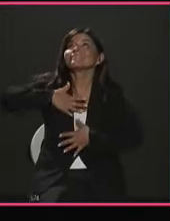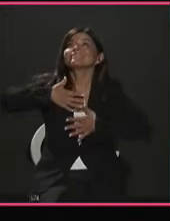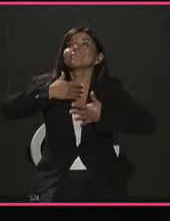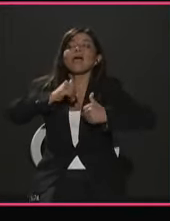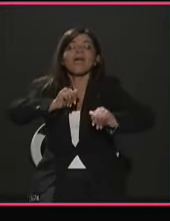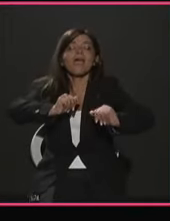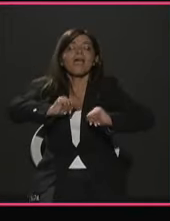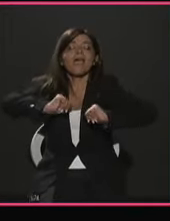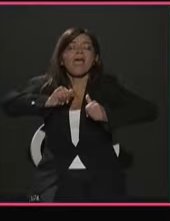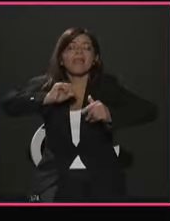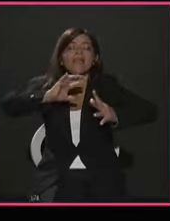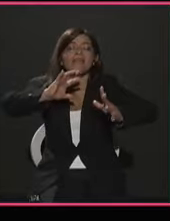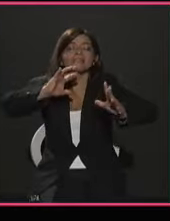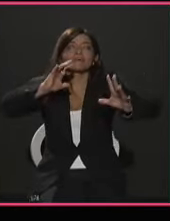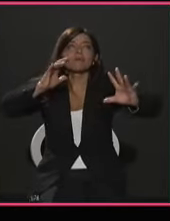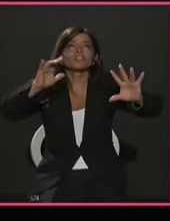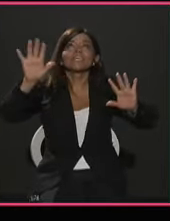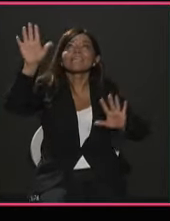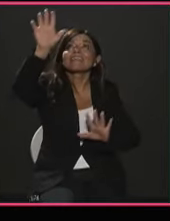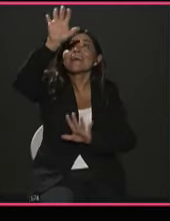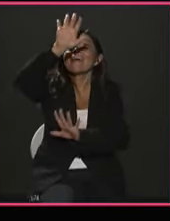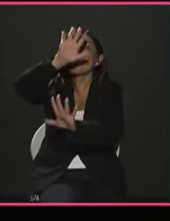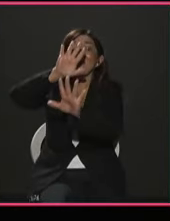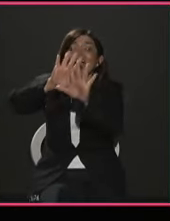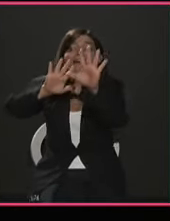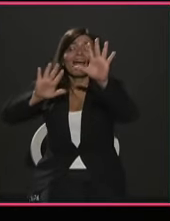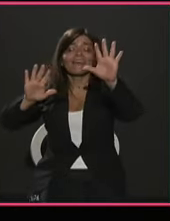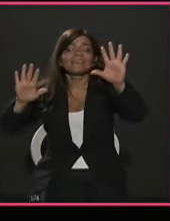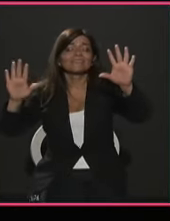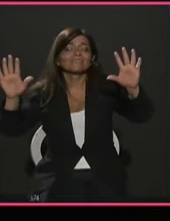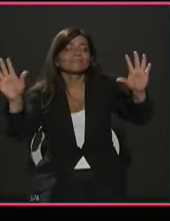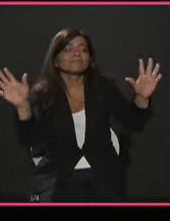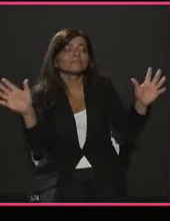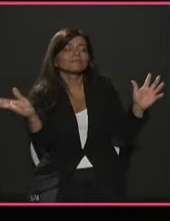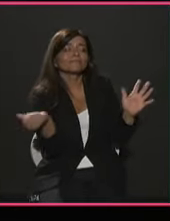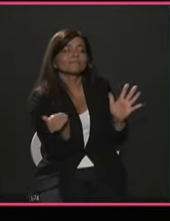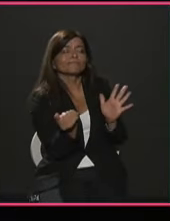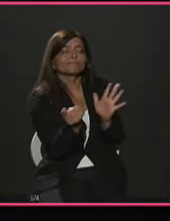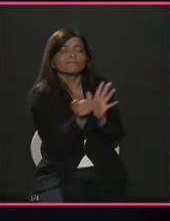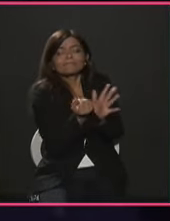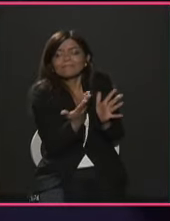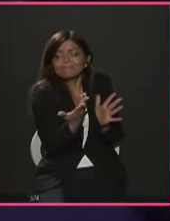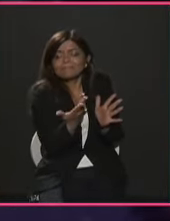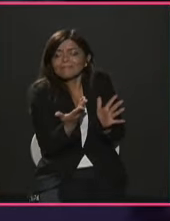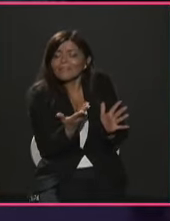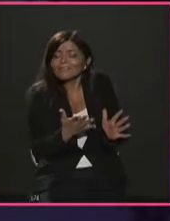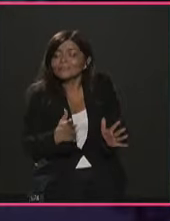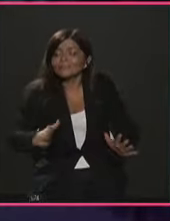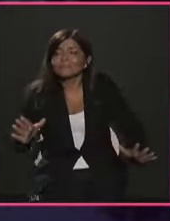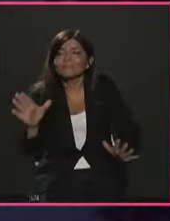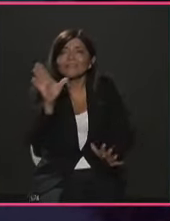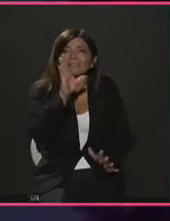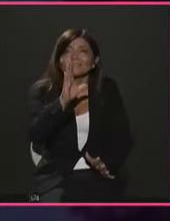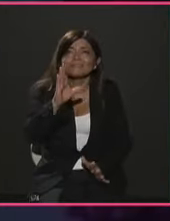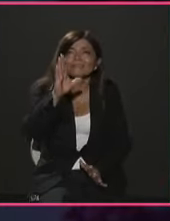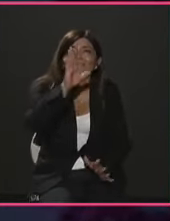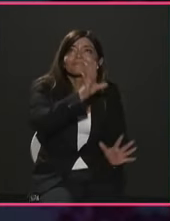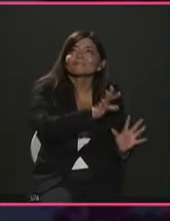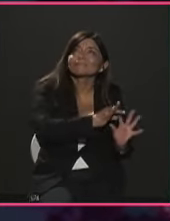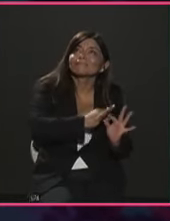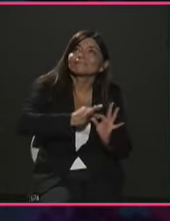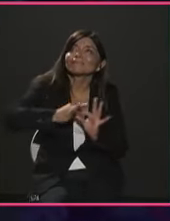pasados en este espacio cideral dejando una huella buscando